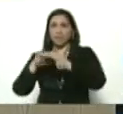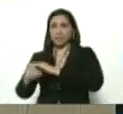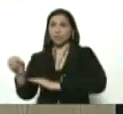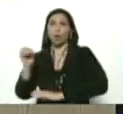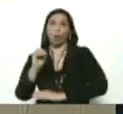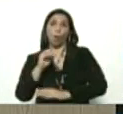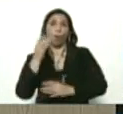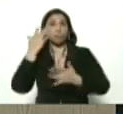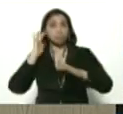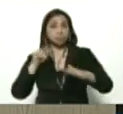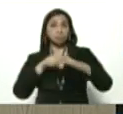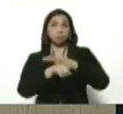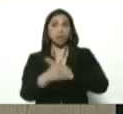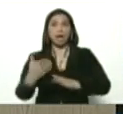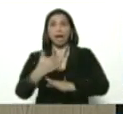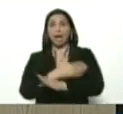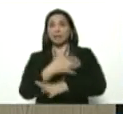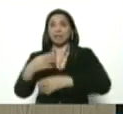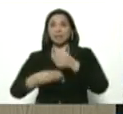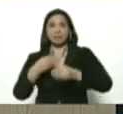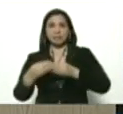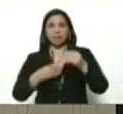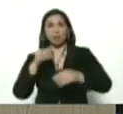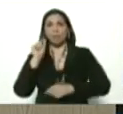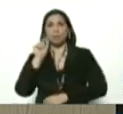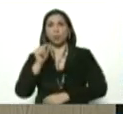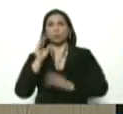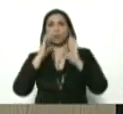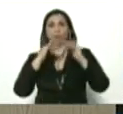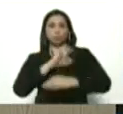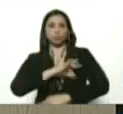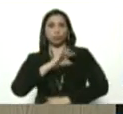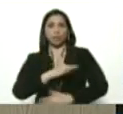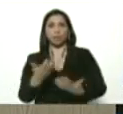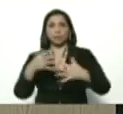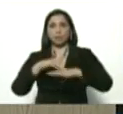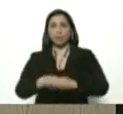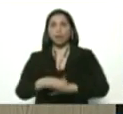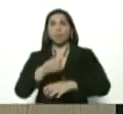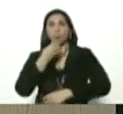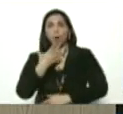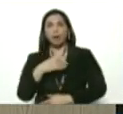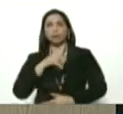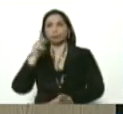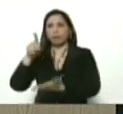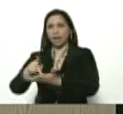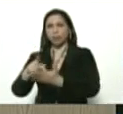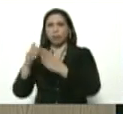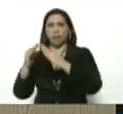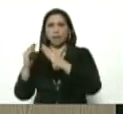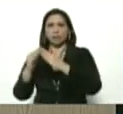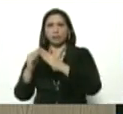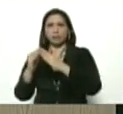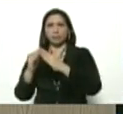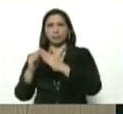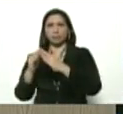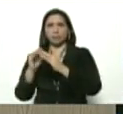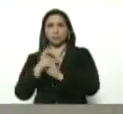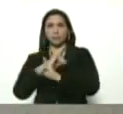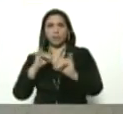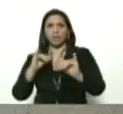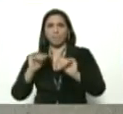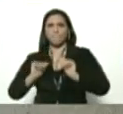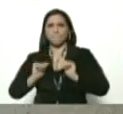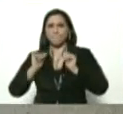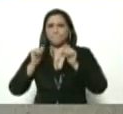ingresaron antes de que instalamos la paz y los puntos de atención social integral pues llegaban a su sitio de residencia y se dan se dieron al